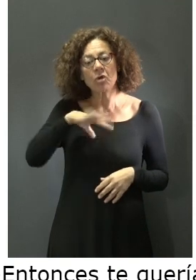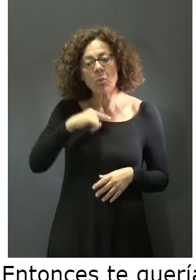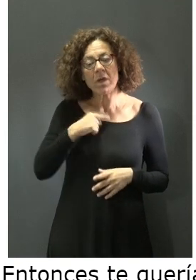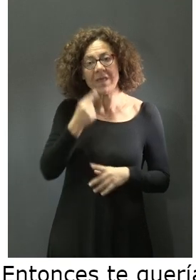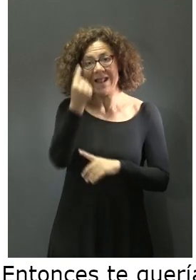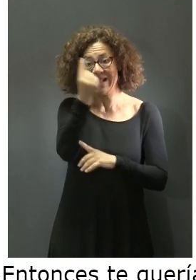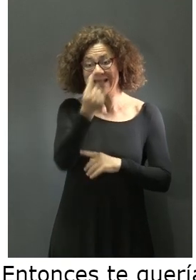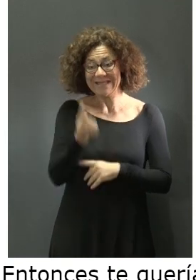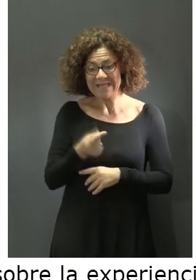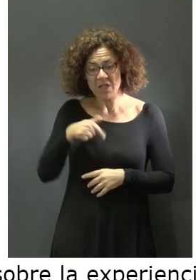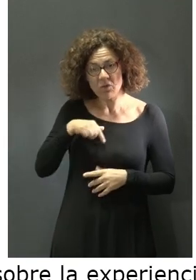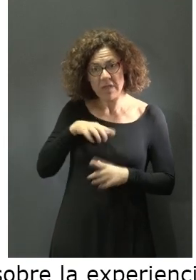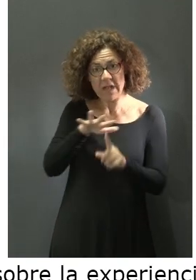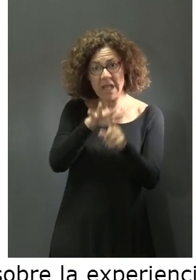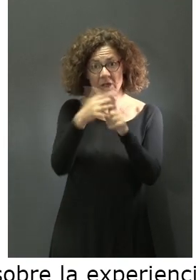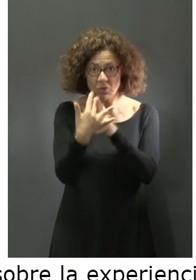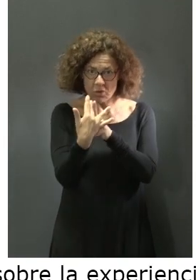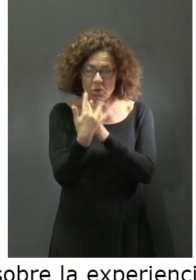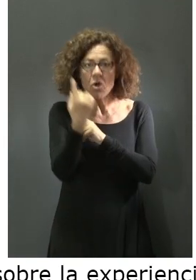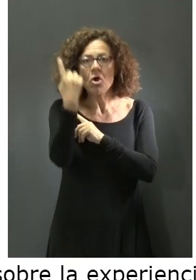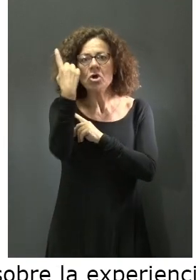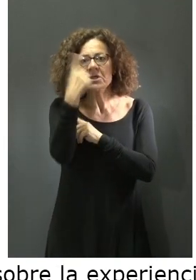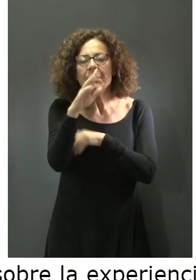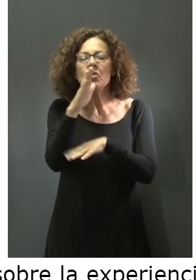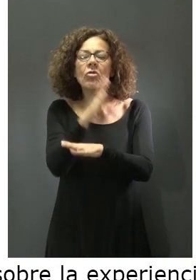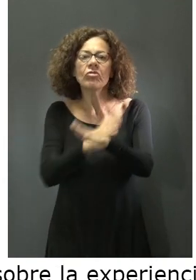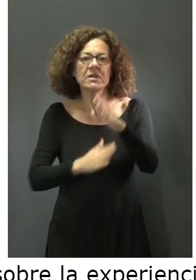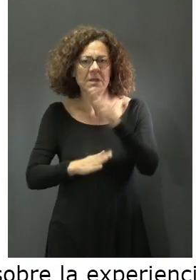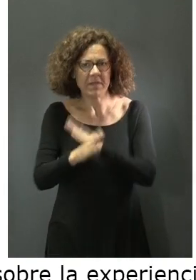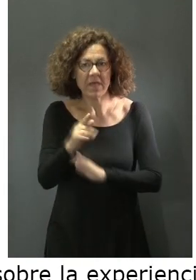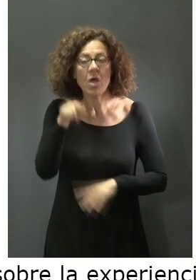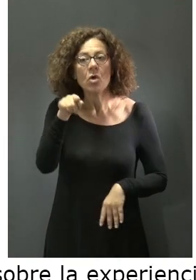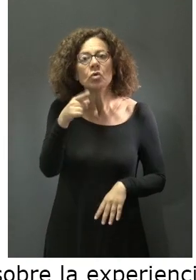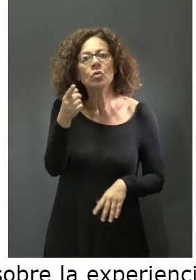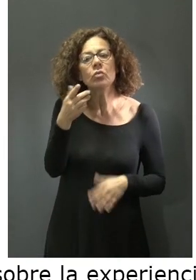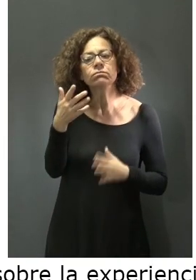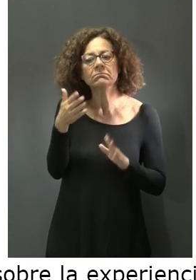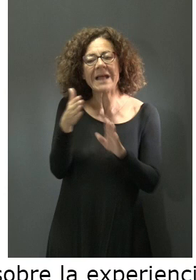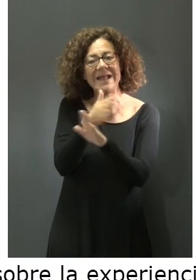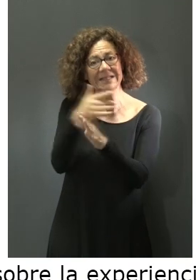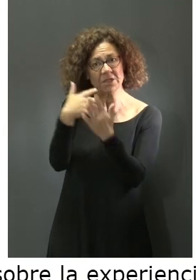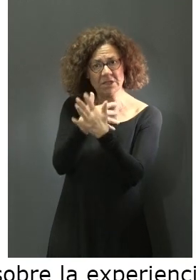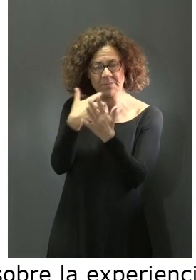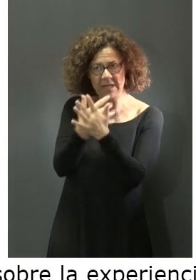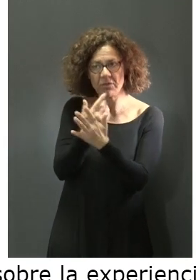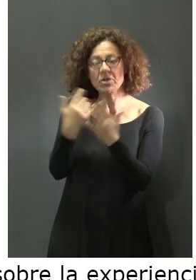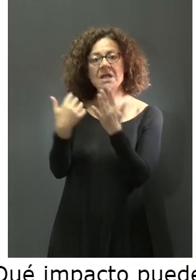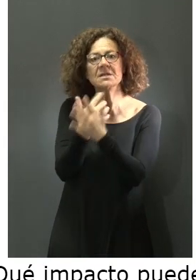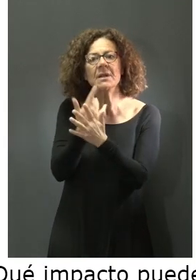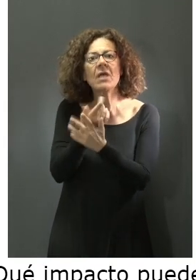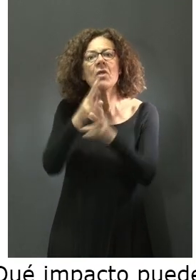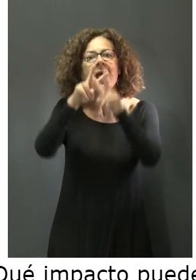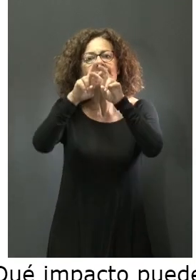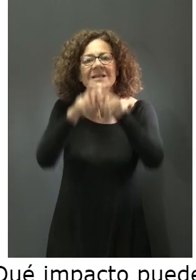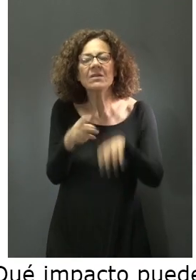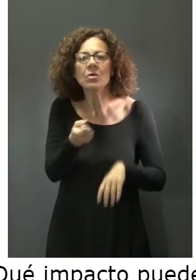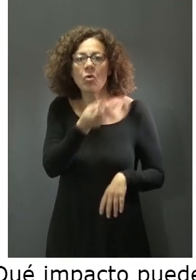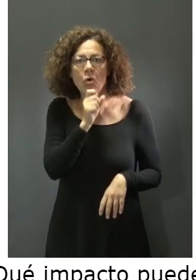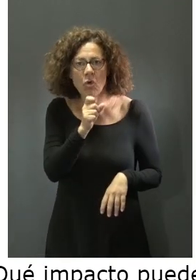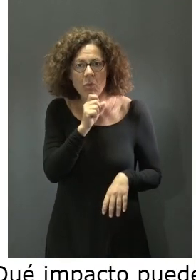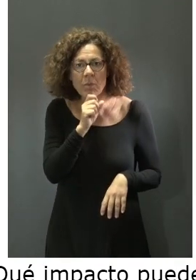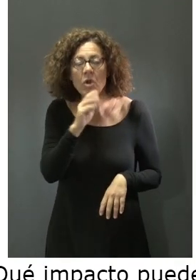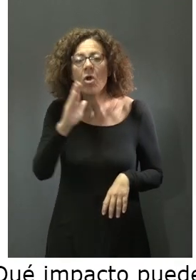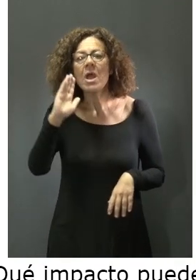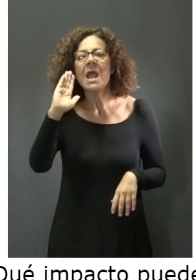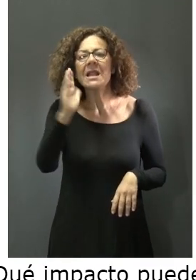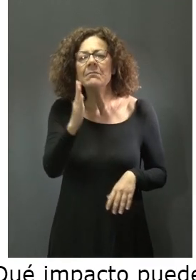del entorno el tener en cuenta la discapacidad? Bueno, nos has contado un poco, pero luego nos has contado cómo ha sido la investigación, pero ¿qué impacto